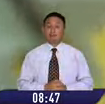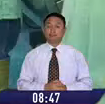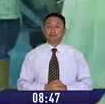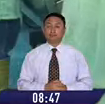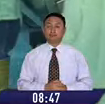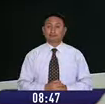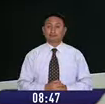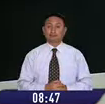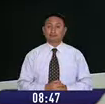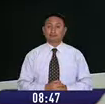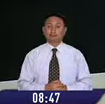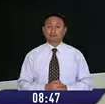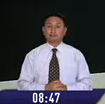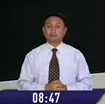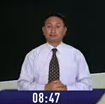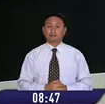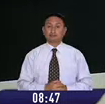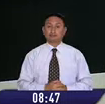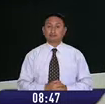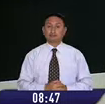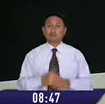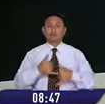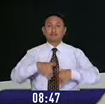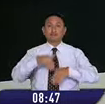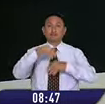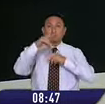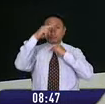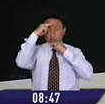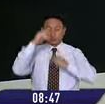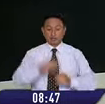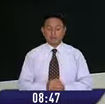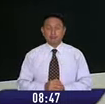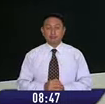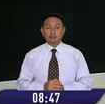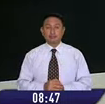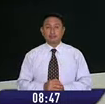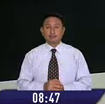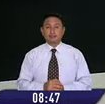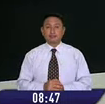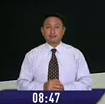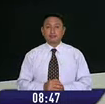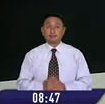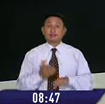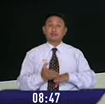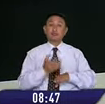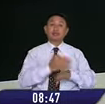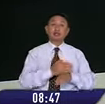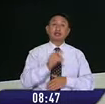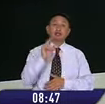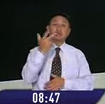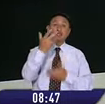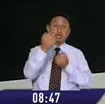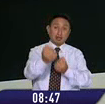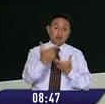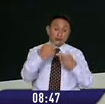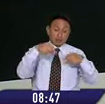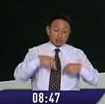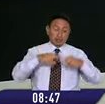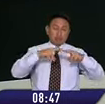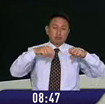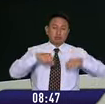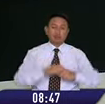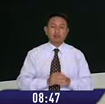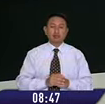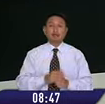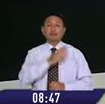Maite Morán. Más noticias, insumos para la reconstrucción del desaparecido tercer producto en torno a la investigación que